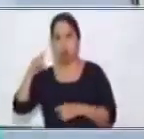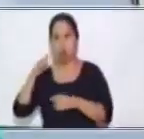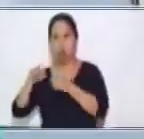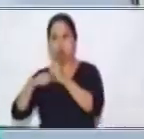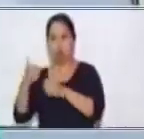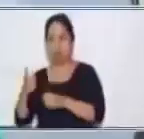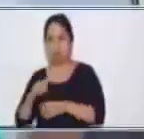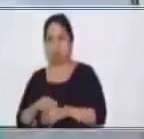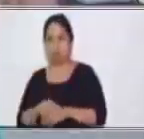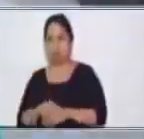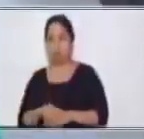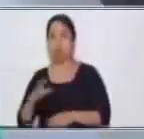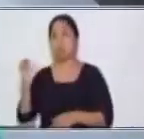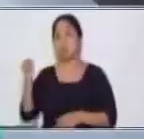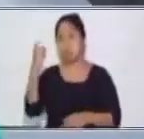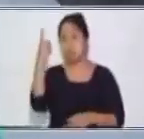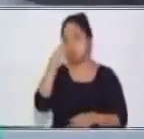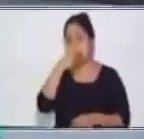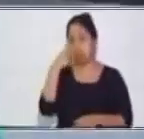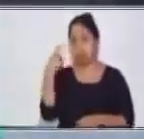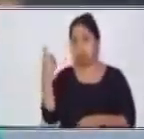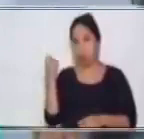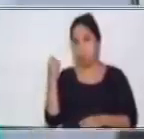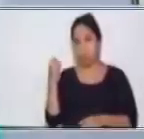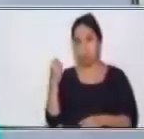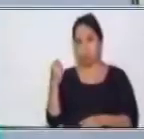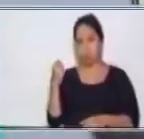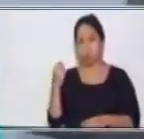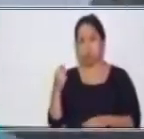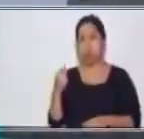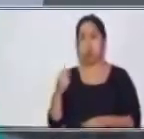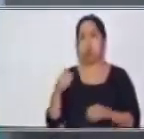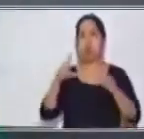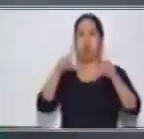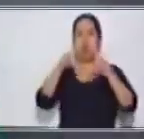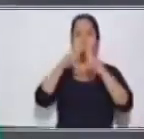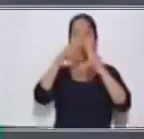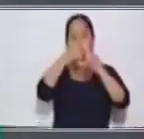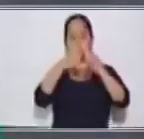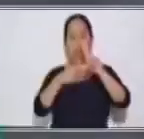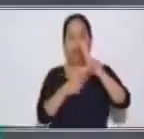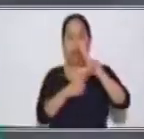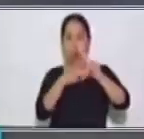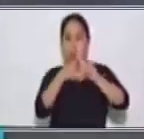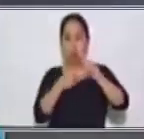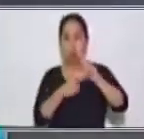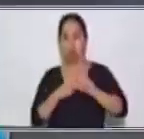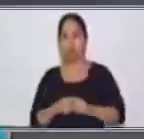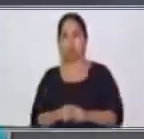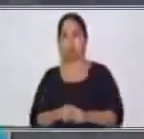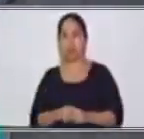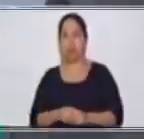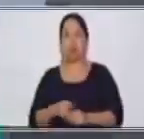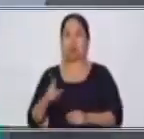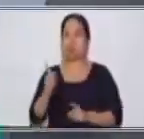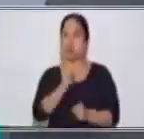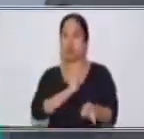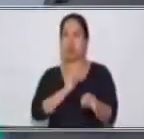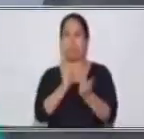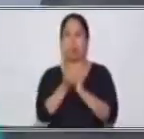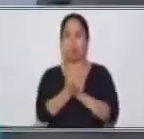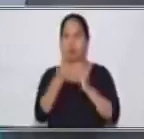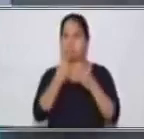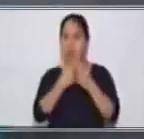Si lo trabajamos con respecto al ángulo alfa, entonces r cuadrado va a ser igual, en lugar de poner x cuadrado yo voy a